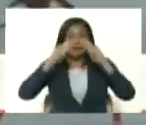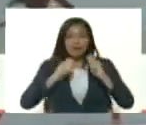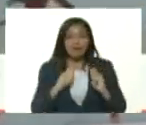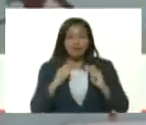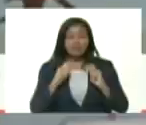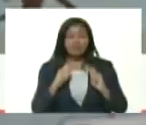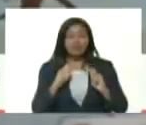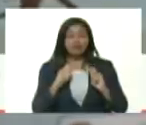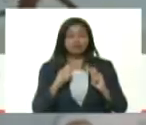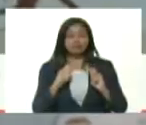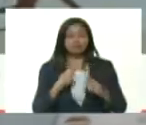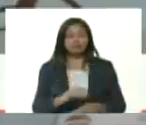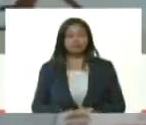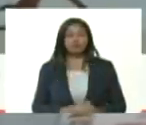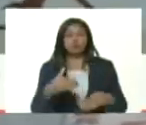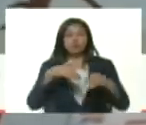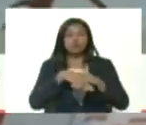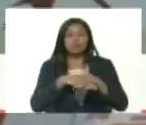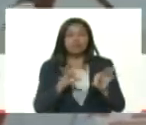unas botas